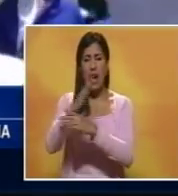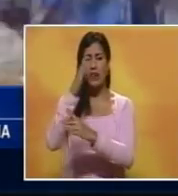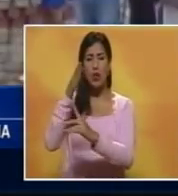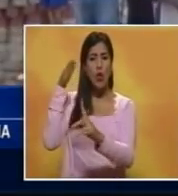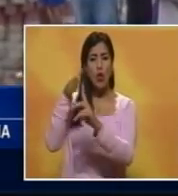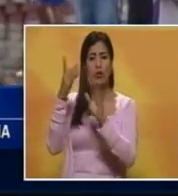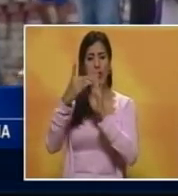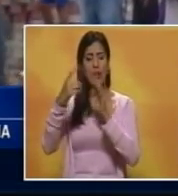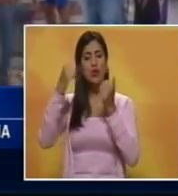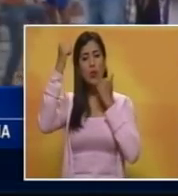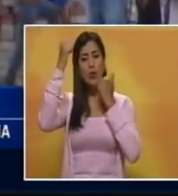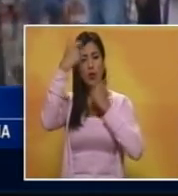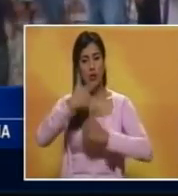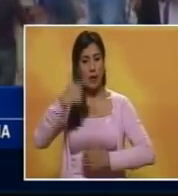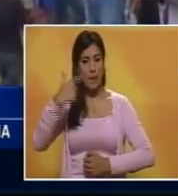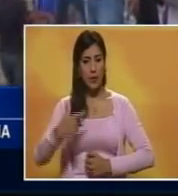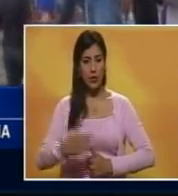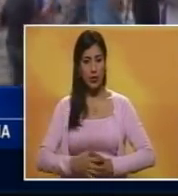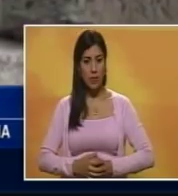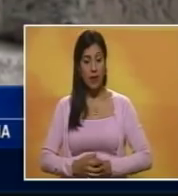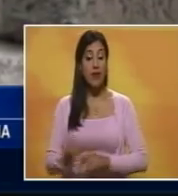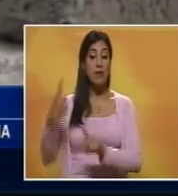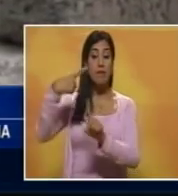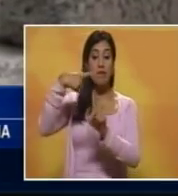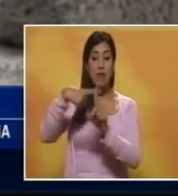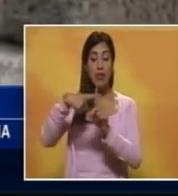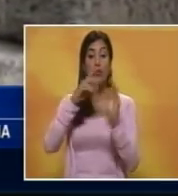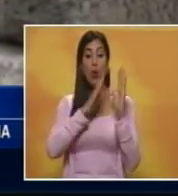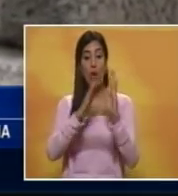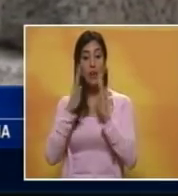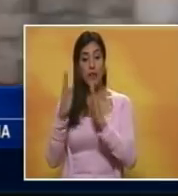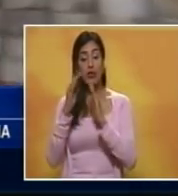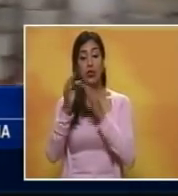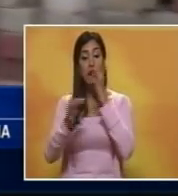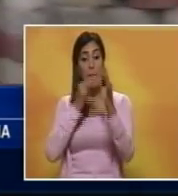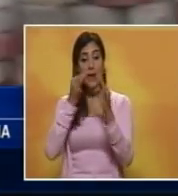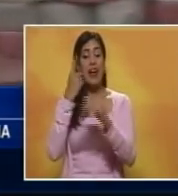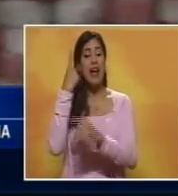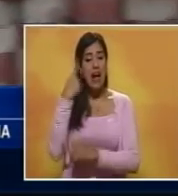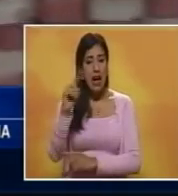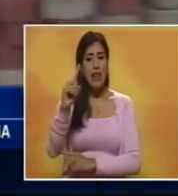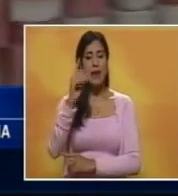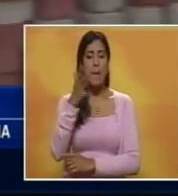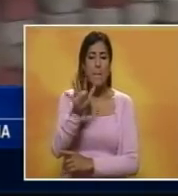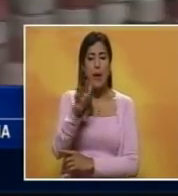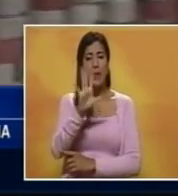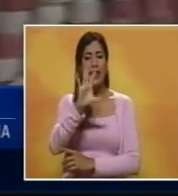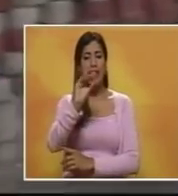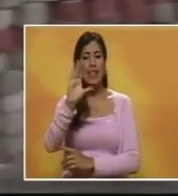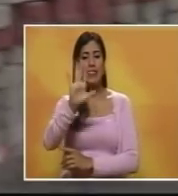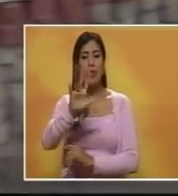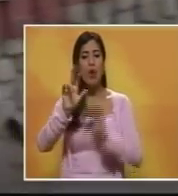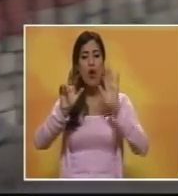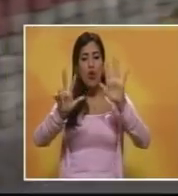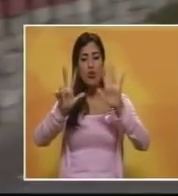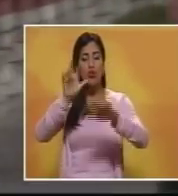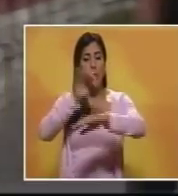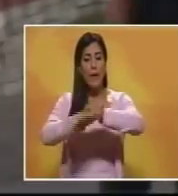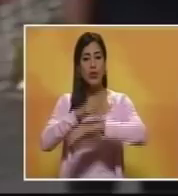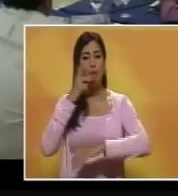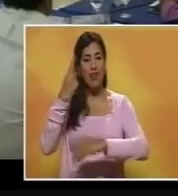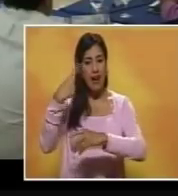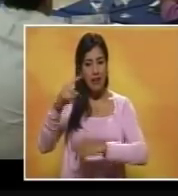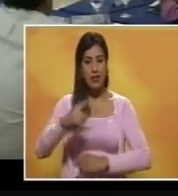criminalizar el derecho a la protesta ciudadana. Además, las organizaciones afirman que existe al menos 558 presos